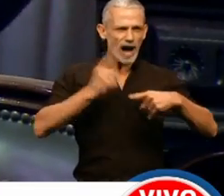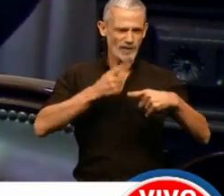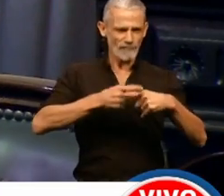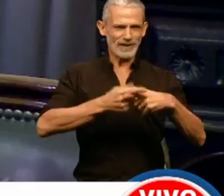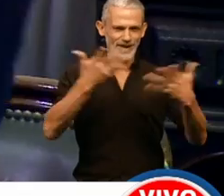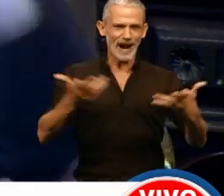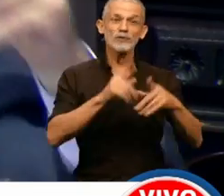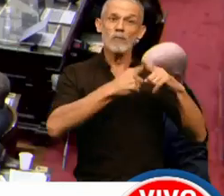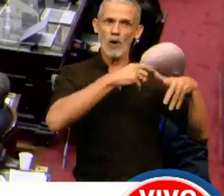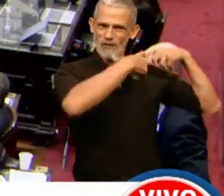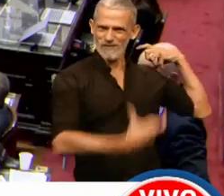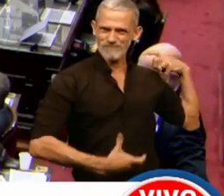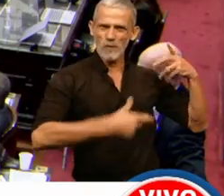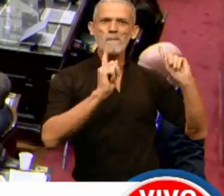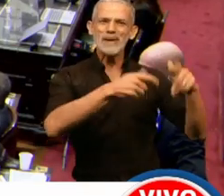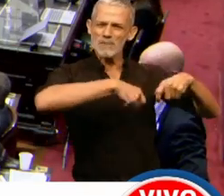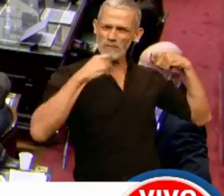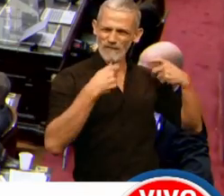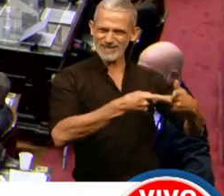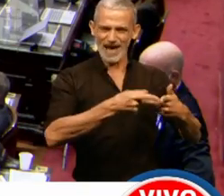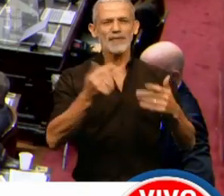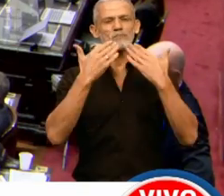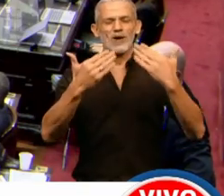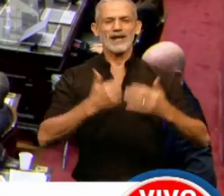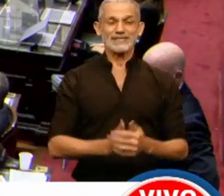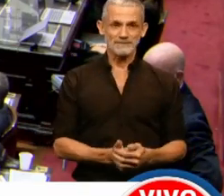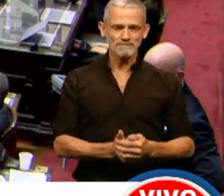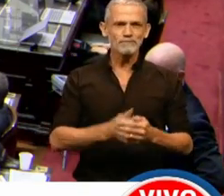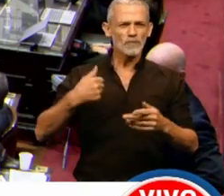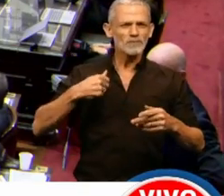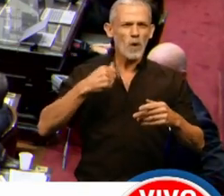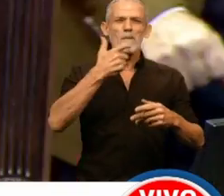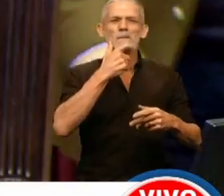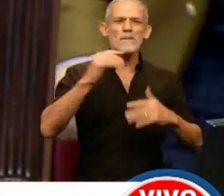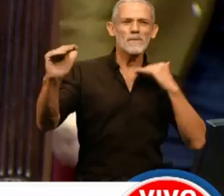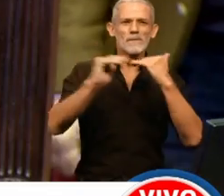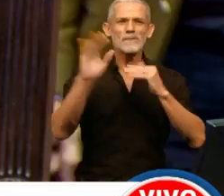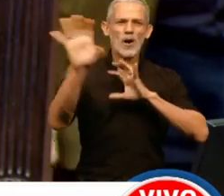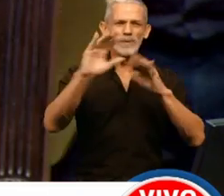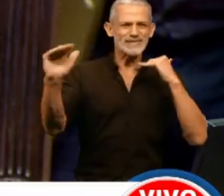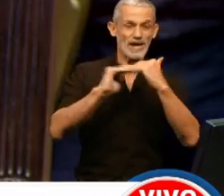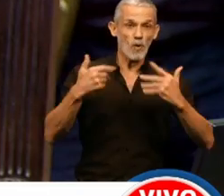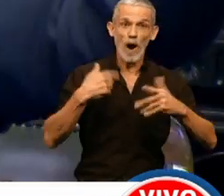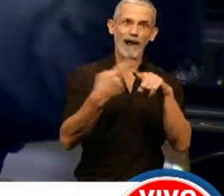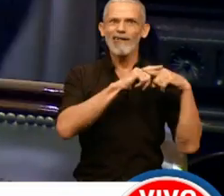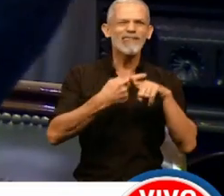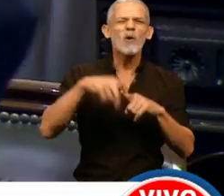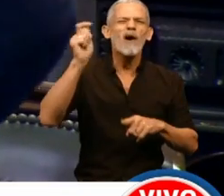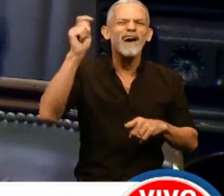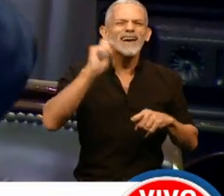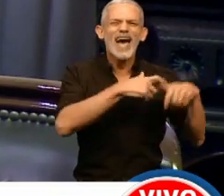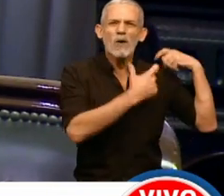gracias muchas gracias presidente como comprovinciano inventos a la disposición y